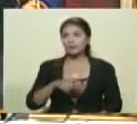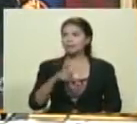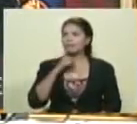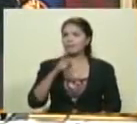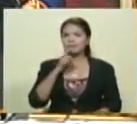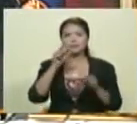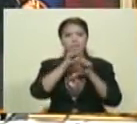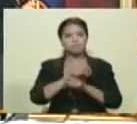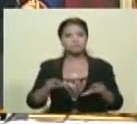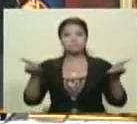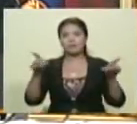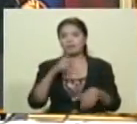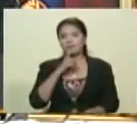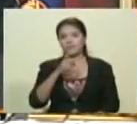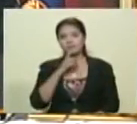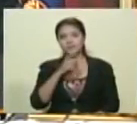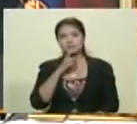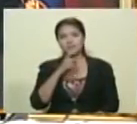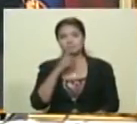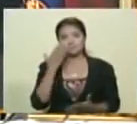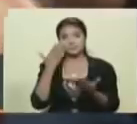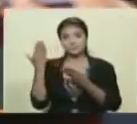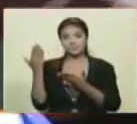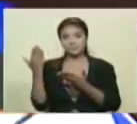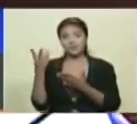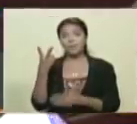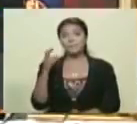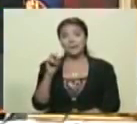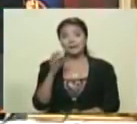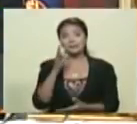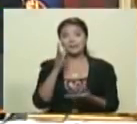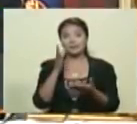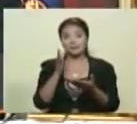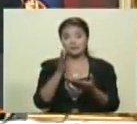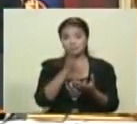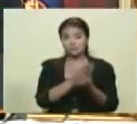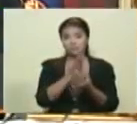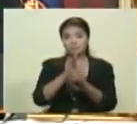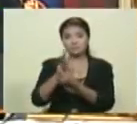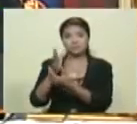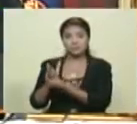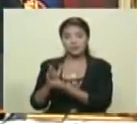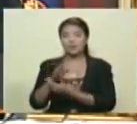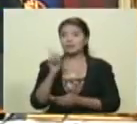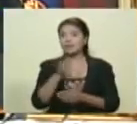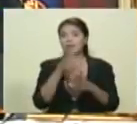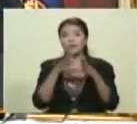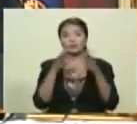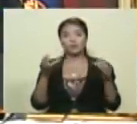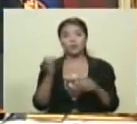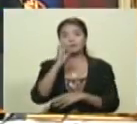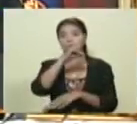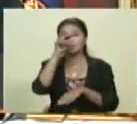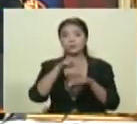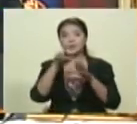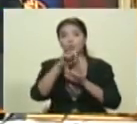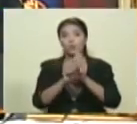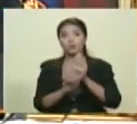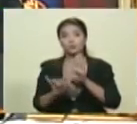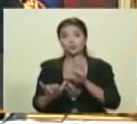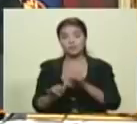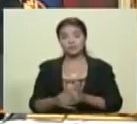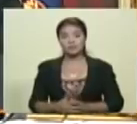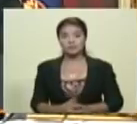difundir. Una colección de 20 tomos de toda la jurisprudencia de la Asamblea Nacional Constituyente,